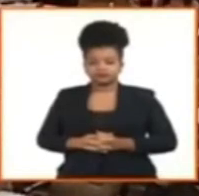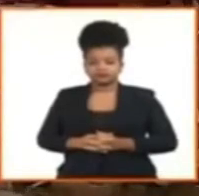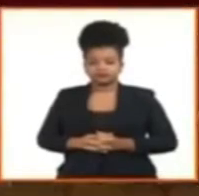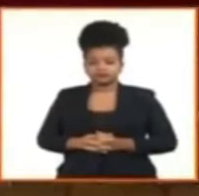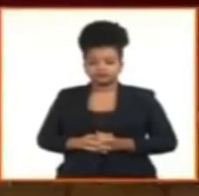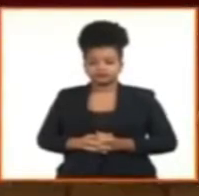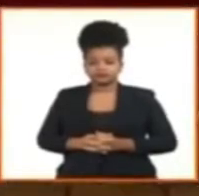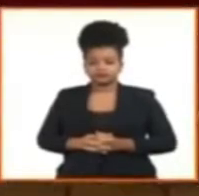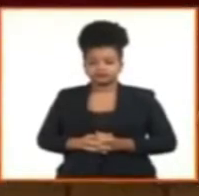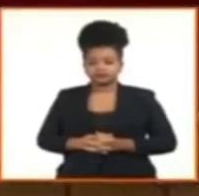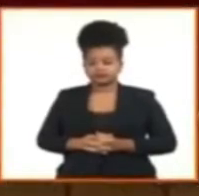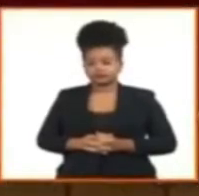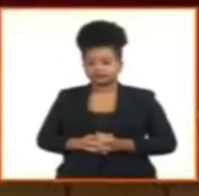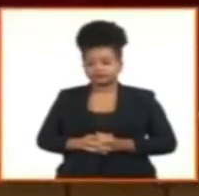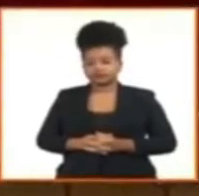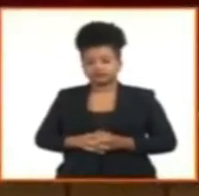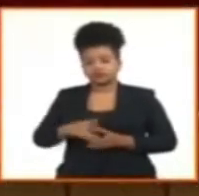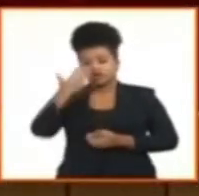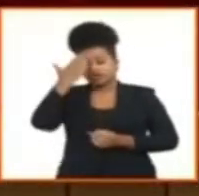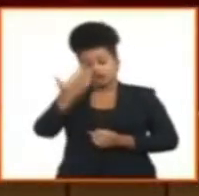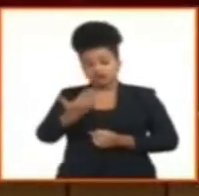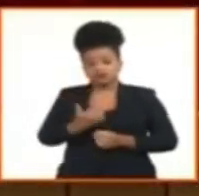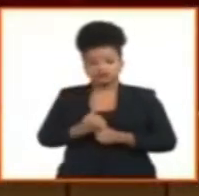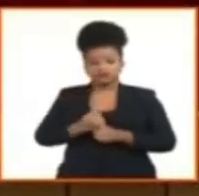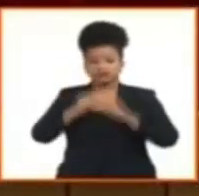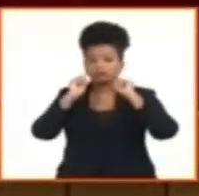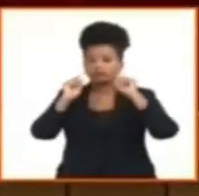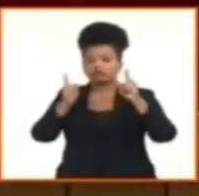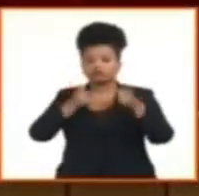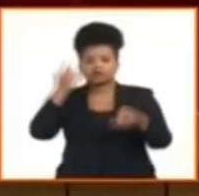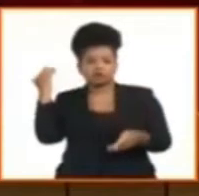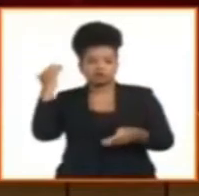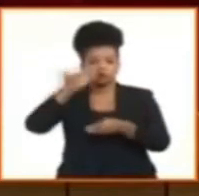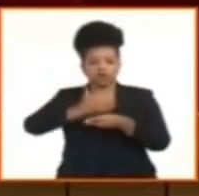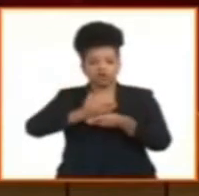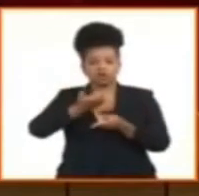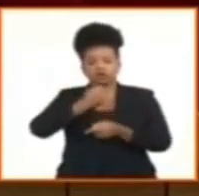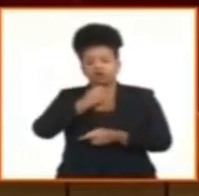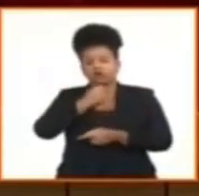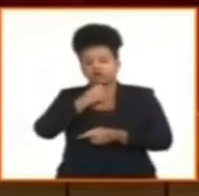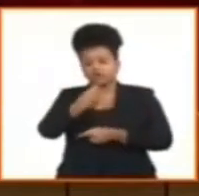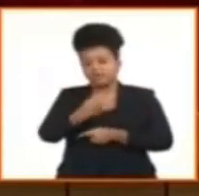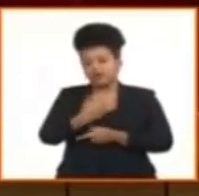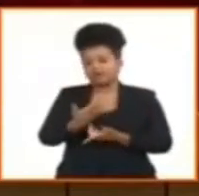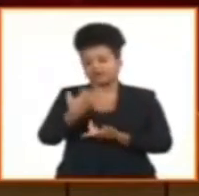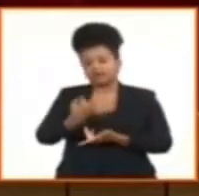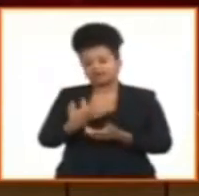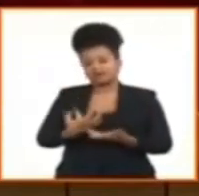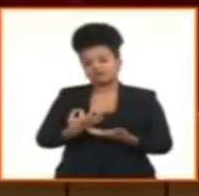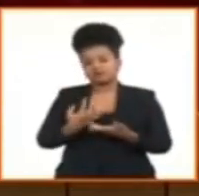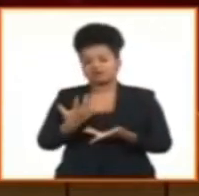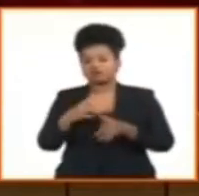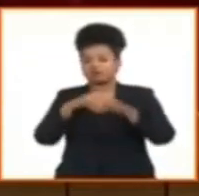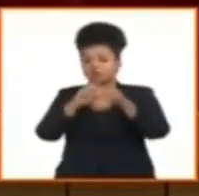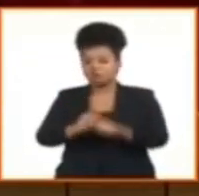Se agradece mucho la condena a la política de bloqueo, la demanda de devolución del territorio ilegalmente ocupado por la base